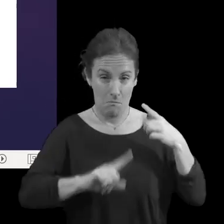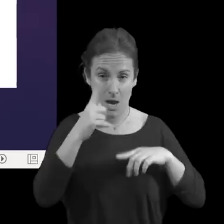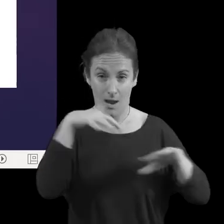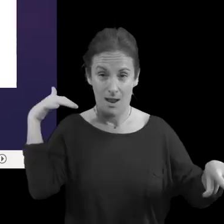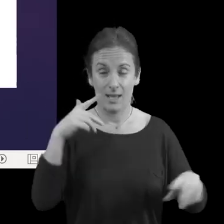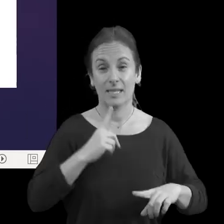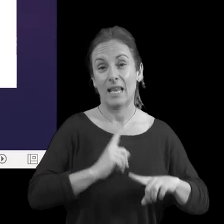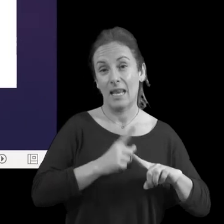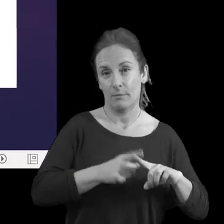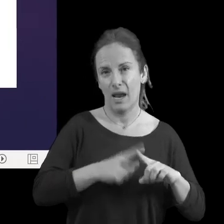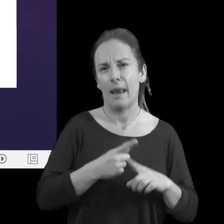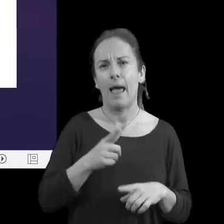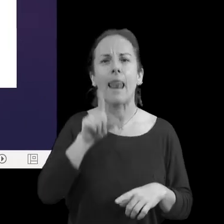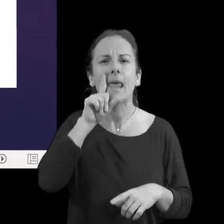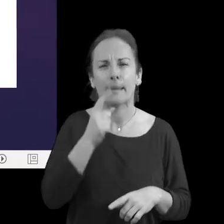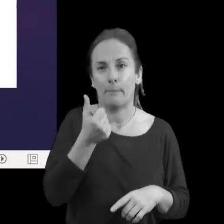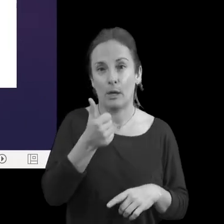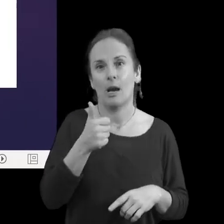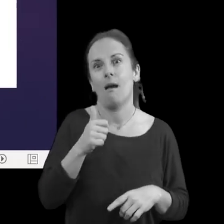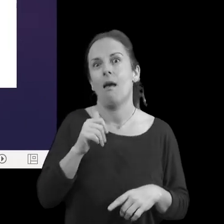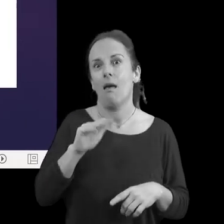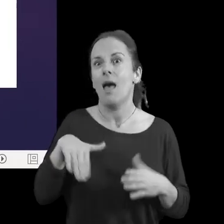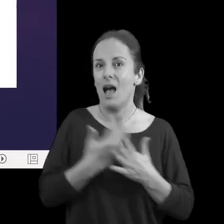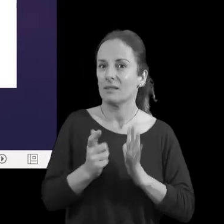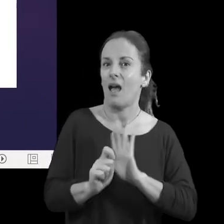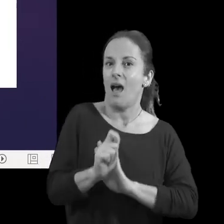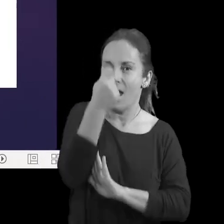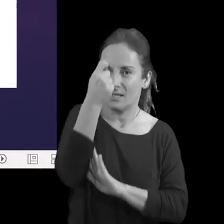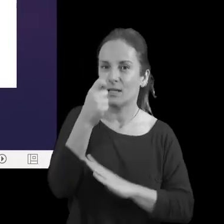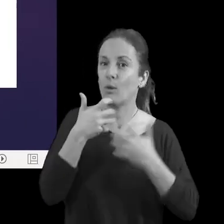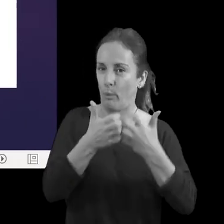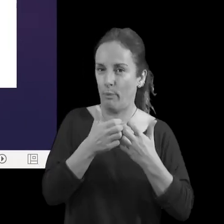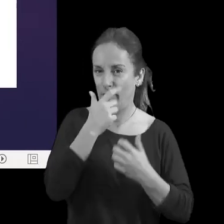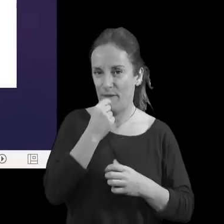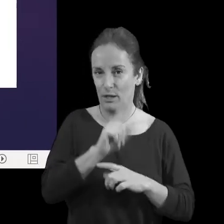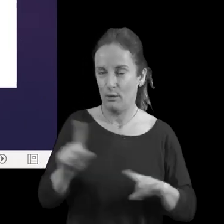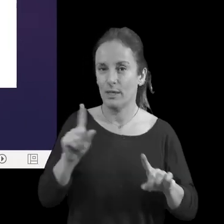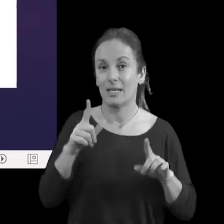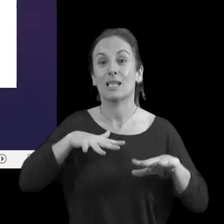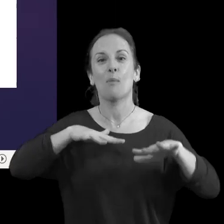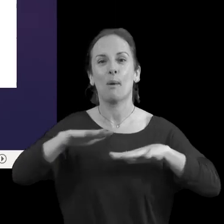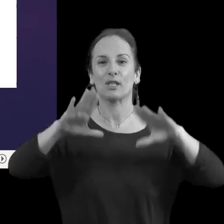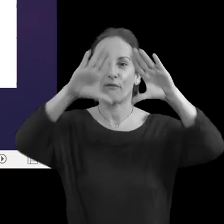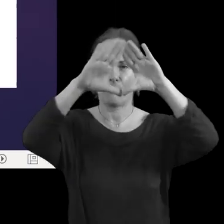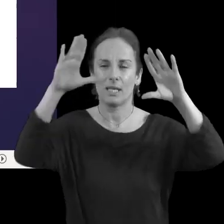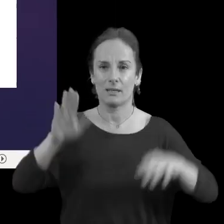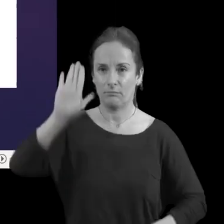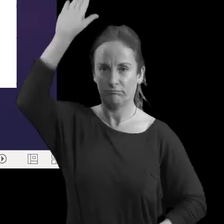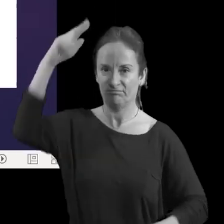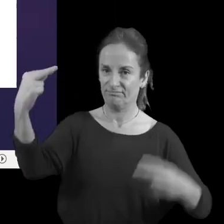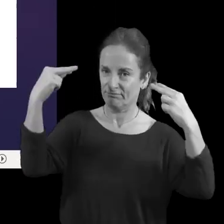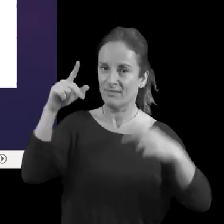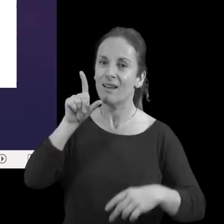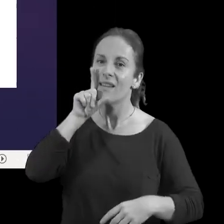poquitas lesbianas, que esta es otra batalla que hubo que dar, ¿no? Por la visibilidad y la presencia dentro de no solo el movimiento feminista, sino también de